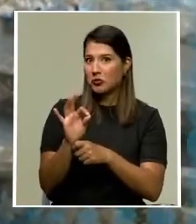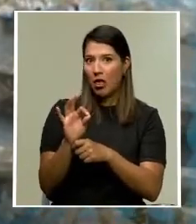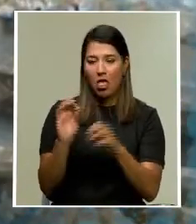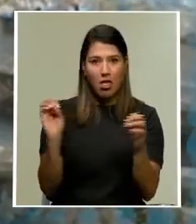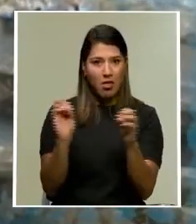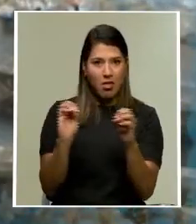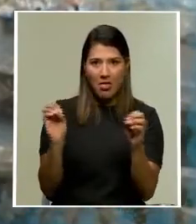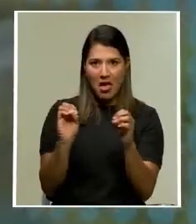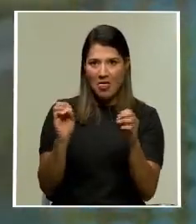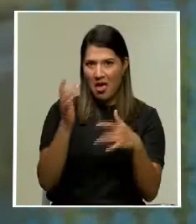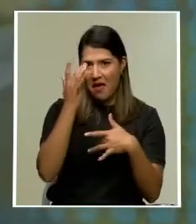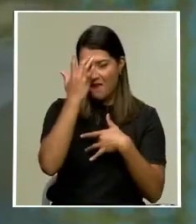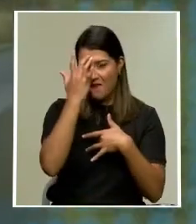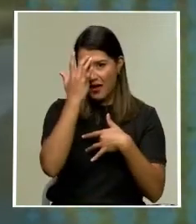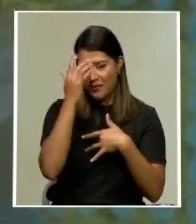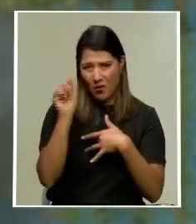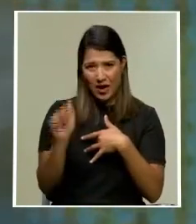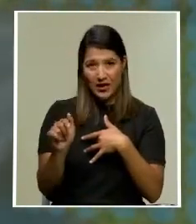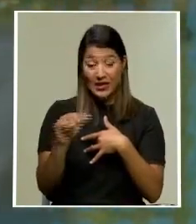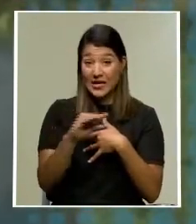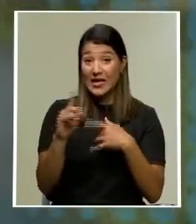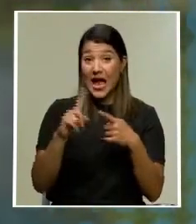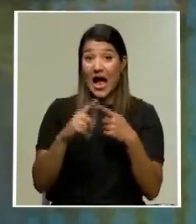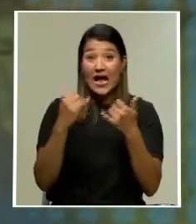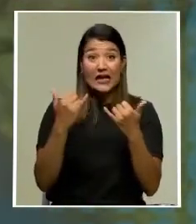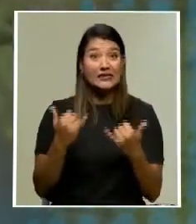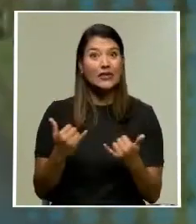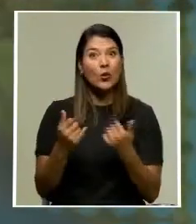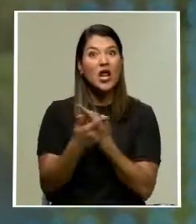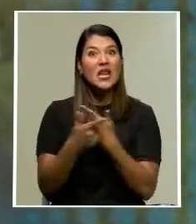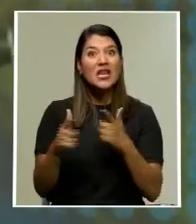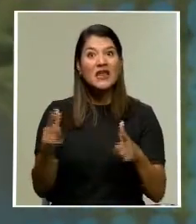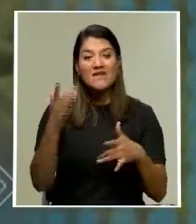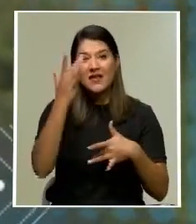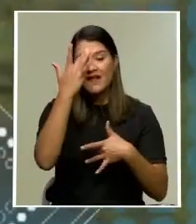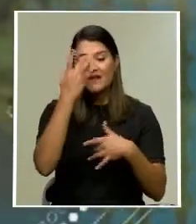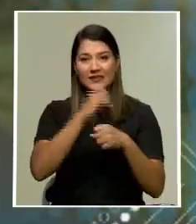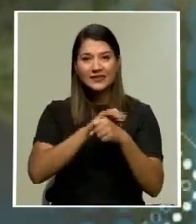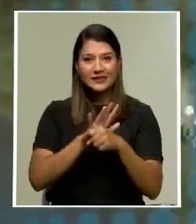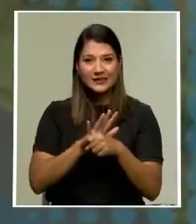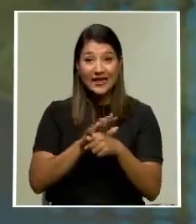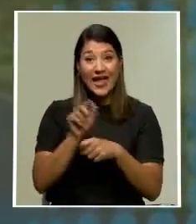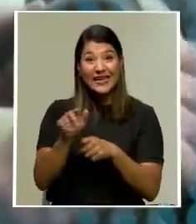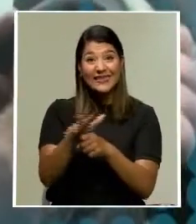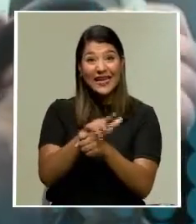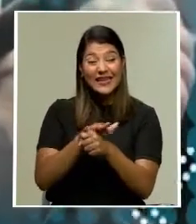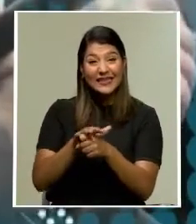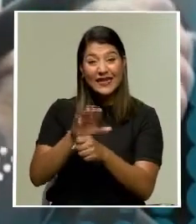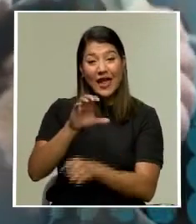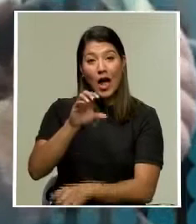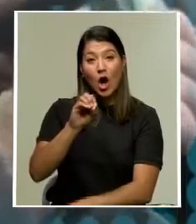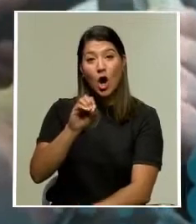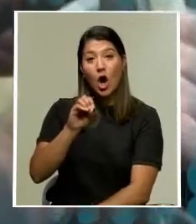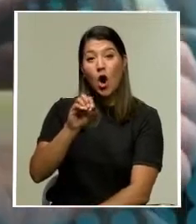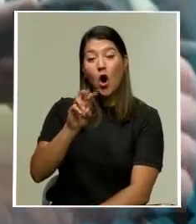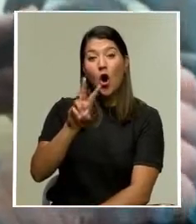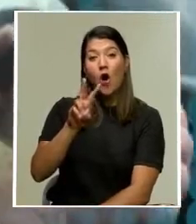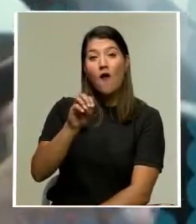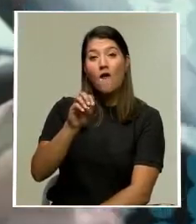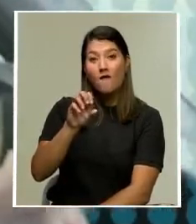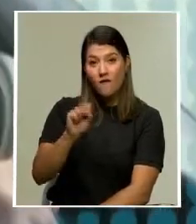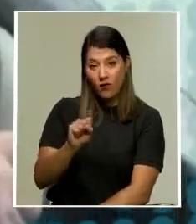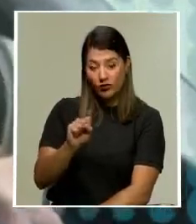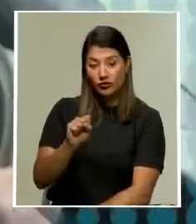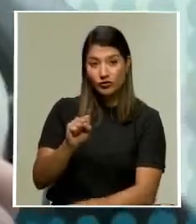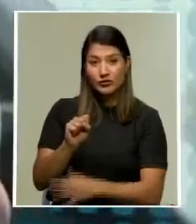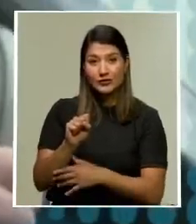ingresar y hasta el momento se mantiene indemne a la pandemia. Se trata de la isla de Cobos, en el archipiélago de las